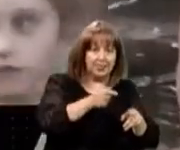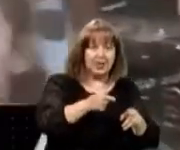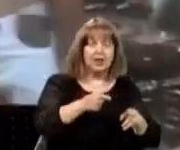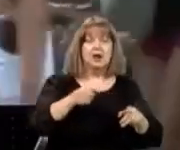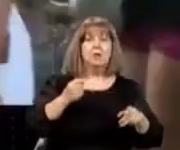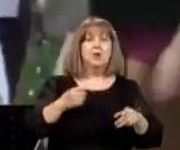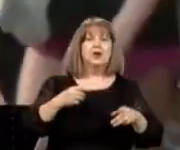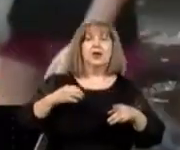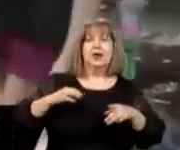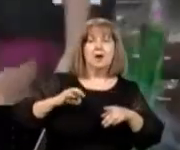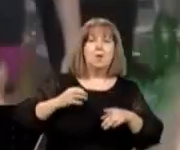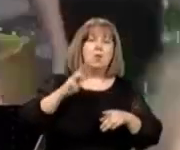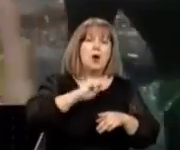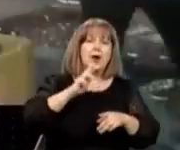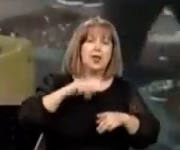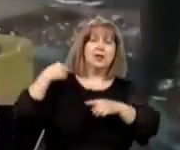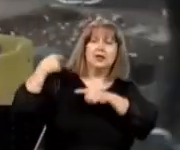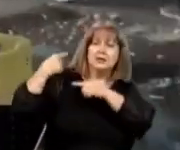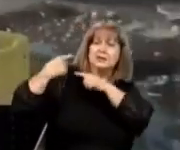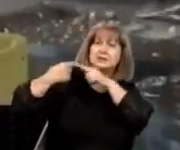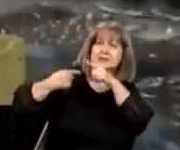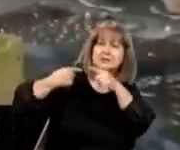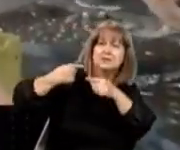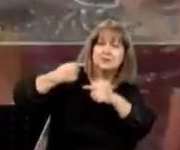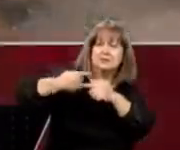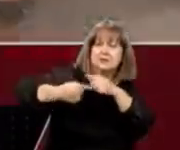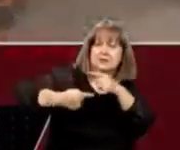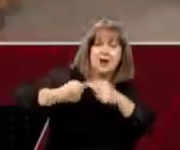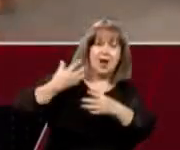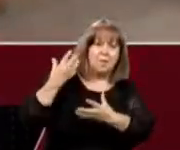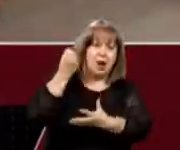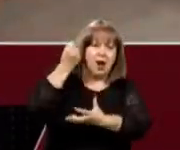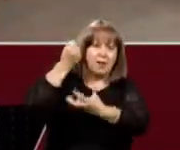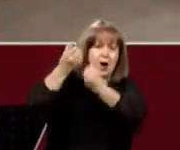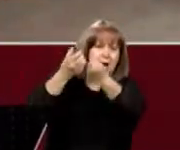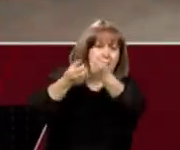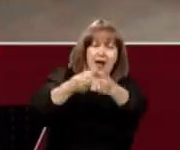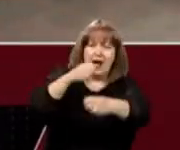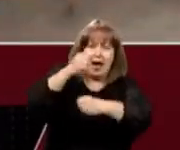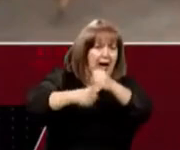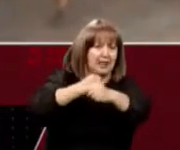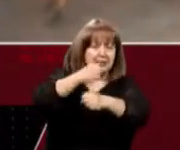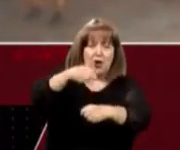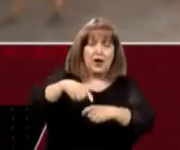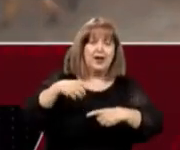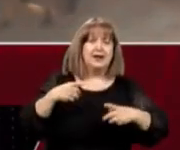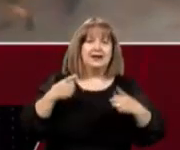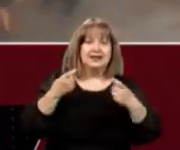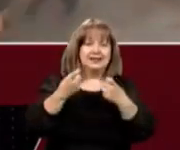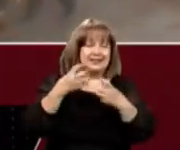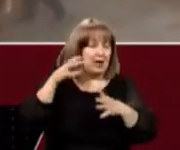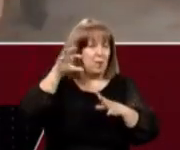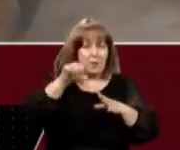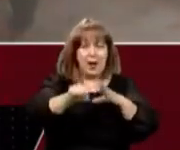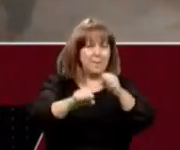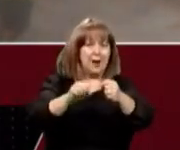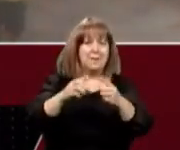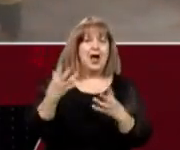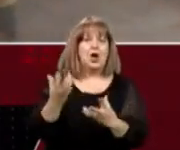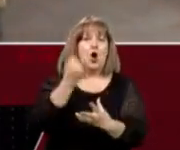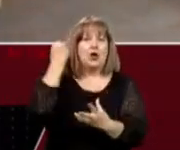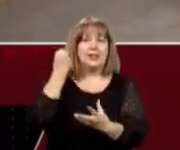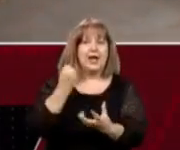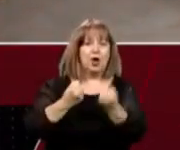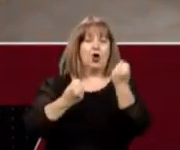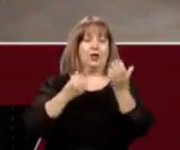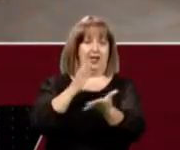costó tantas generaciones conseguir. Y bueno, hoy estamos acá. Hola. Bueno, y te pasa esto que me está pasando a mí con mi hija más grande, que